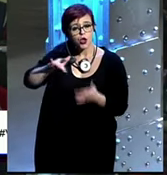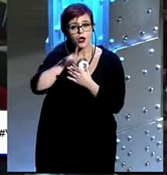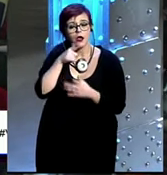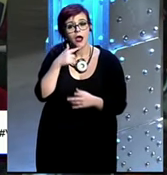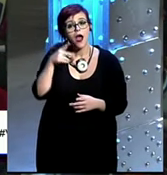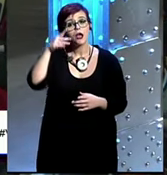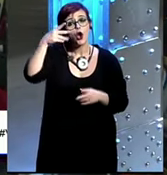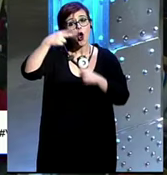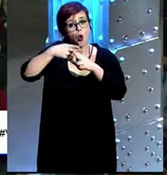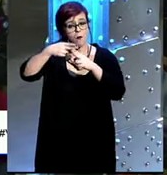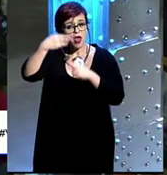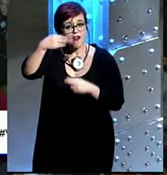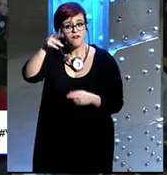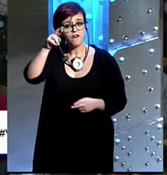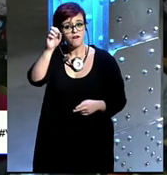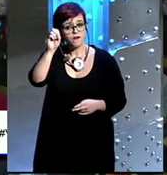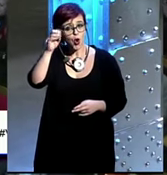Clinton Brown, que tiene